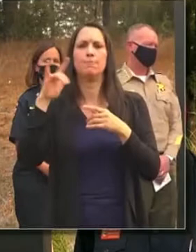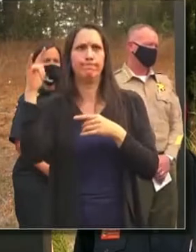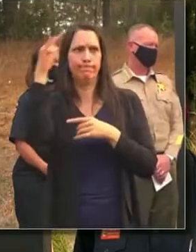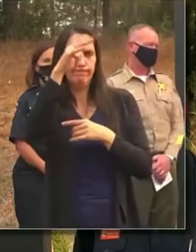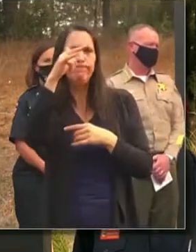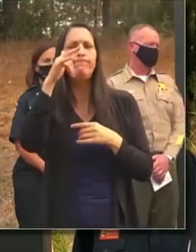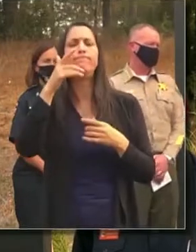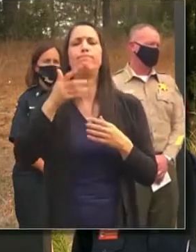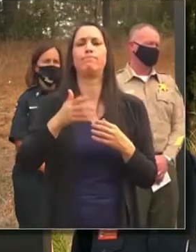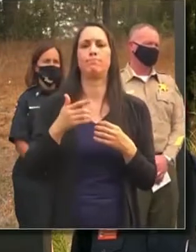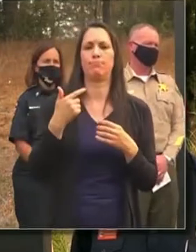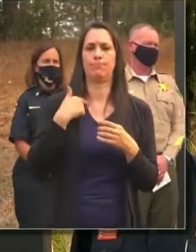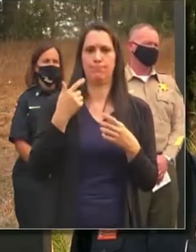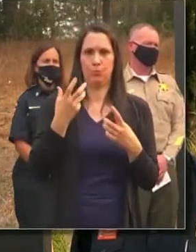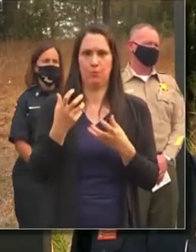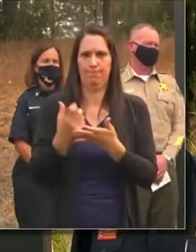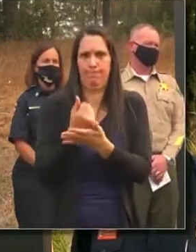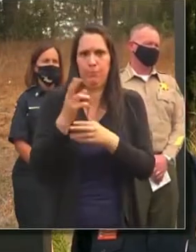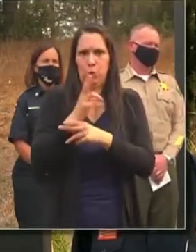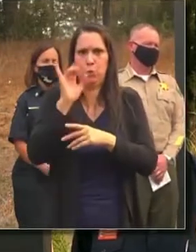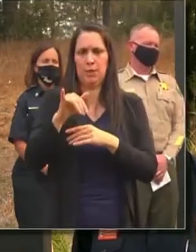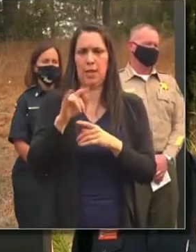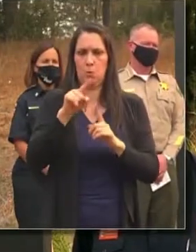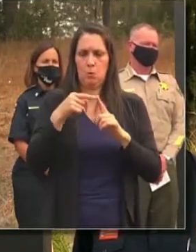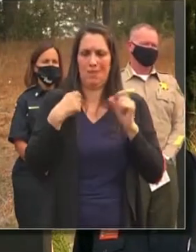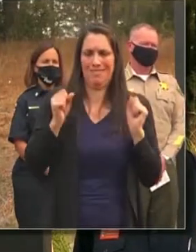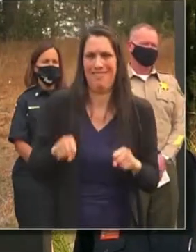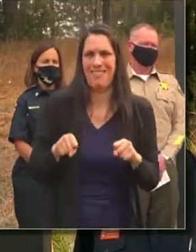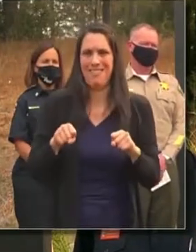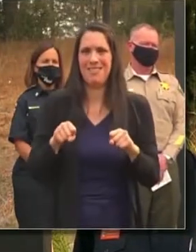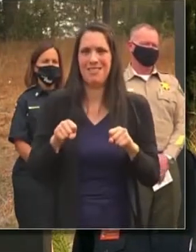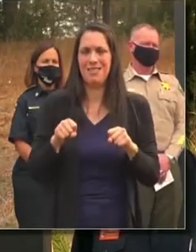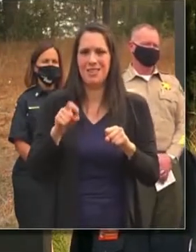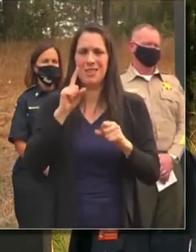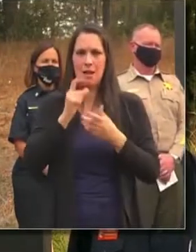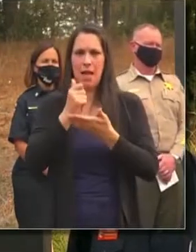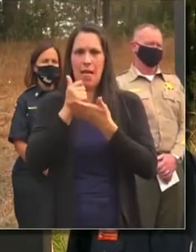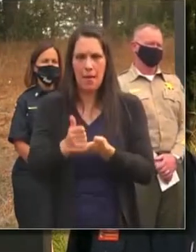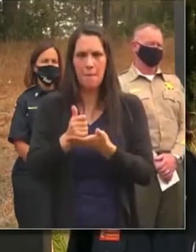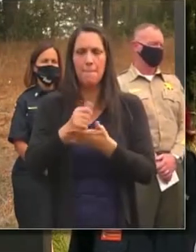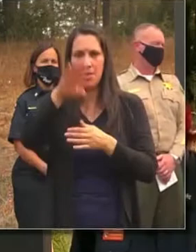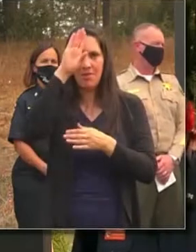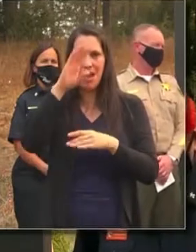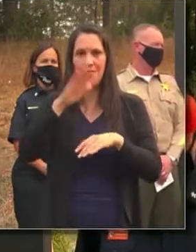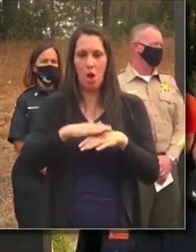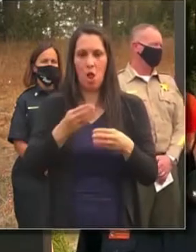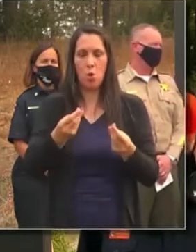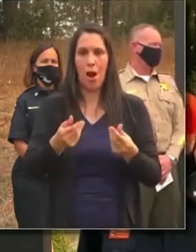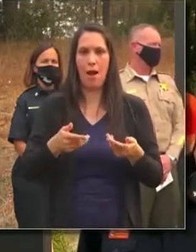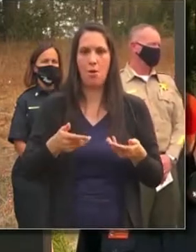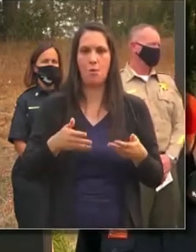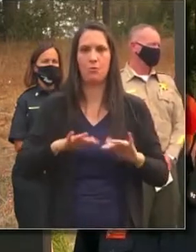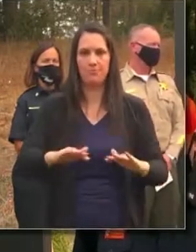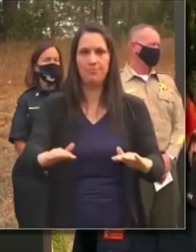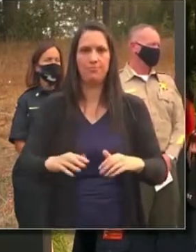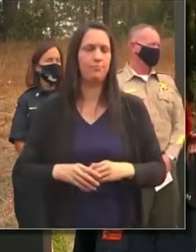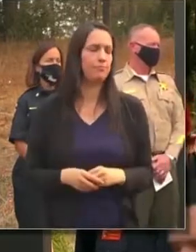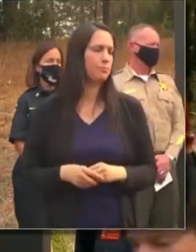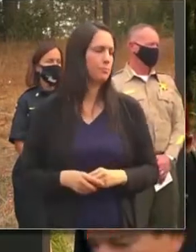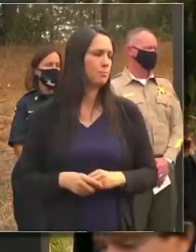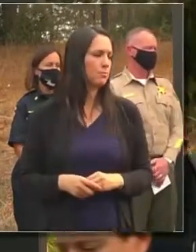aviones en esa área y utilizándolos en lo mejor posible para poder asistir al personal en el terreno